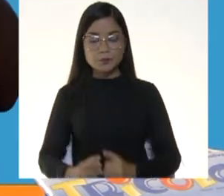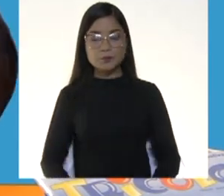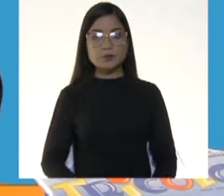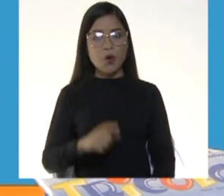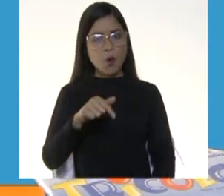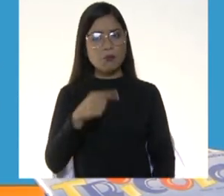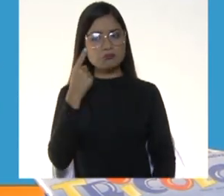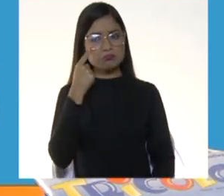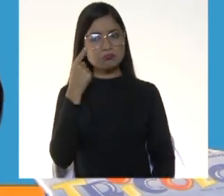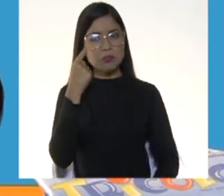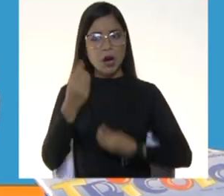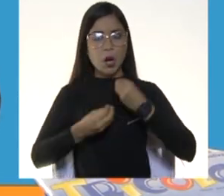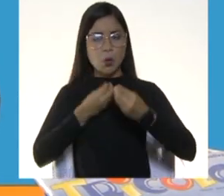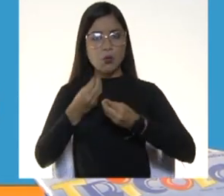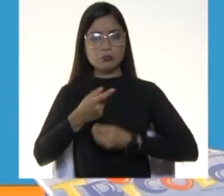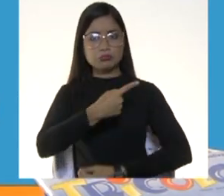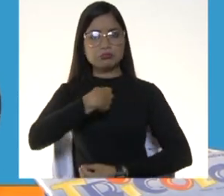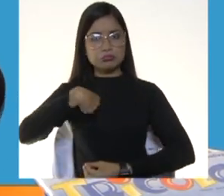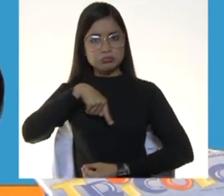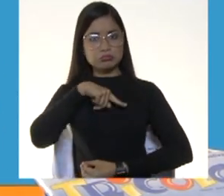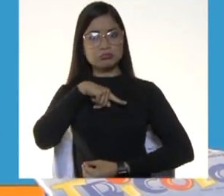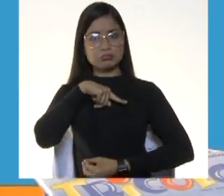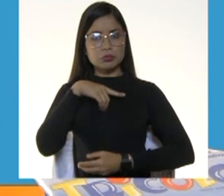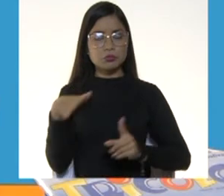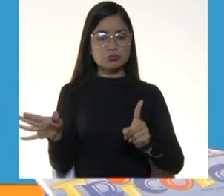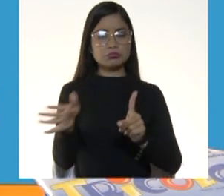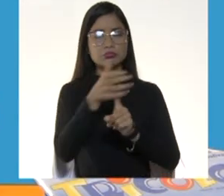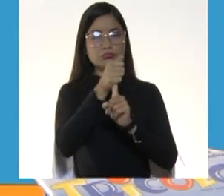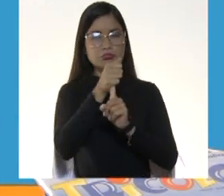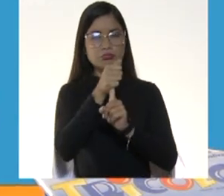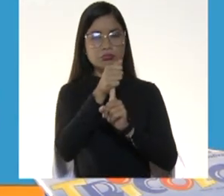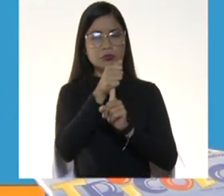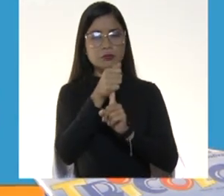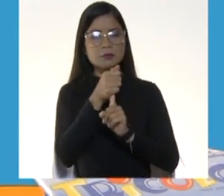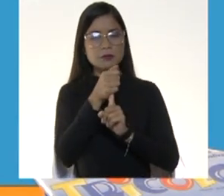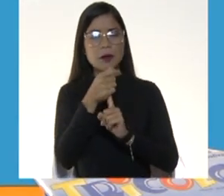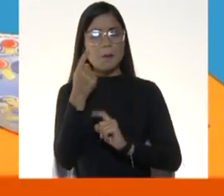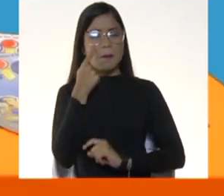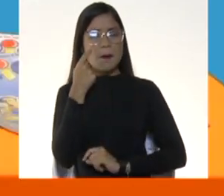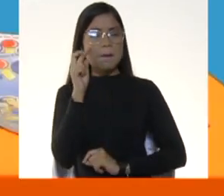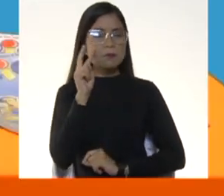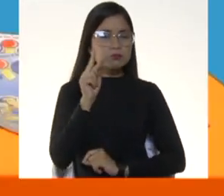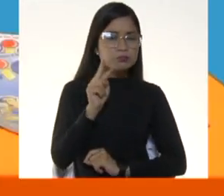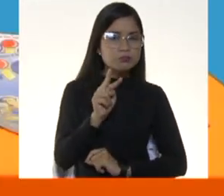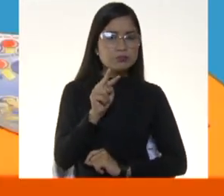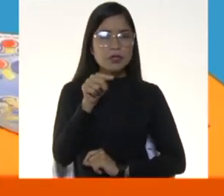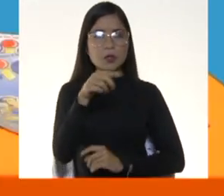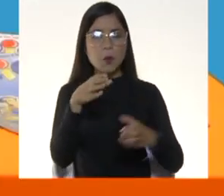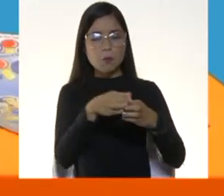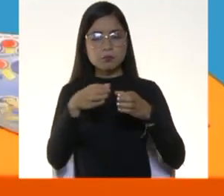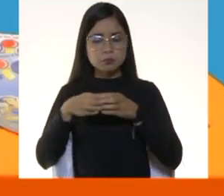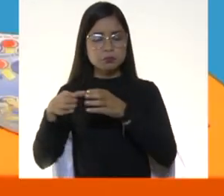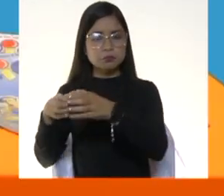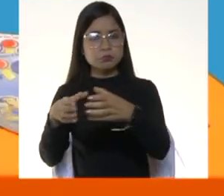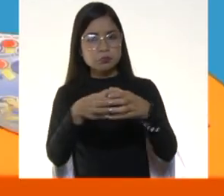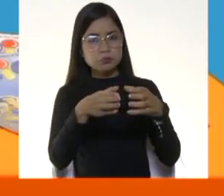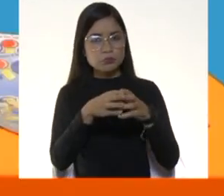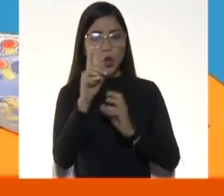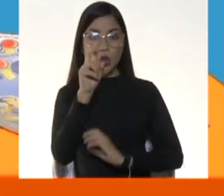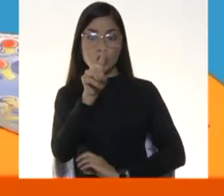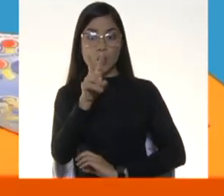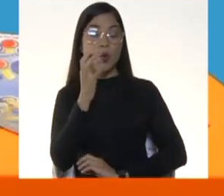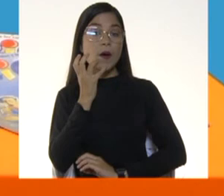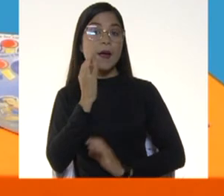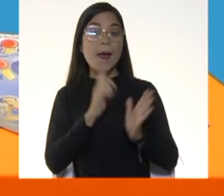nos encontramos y nos podemos visualizar en cada uno de esos motores. Dos ejemplos bien claros de cómo